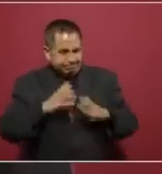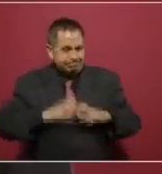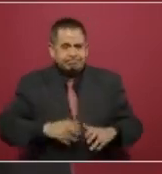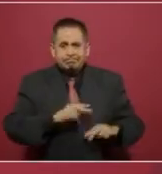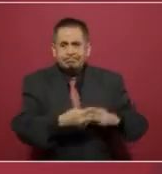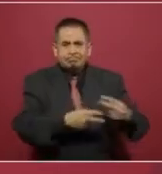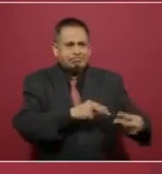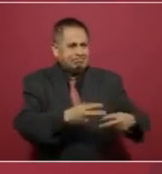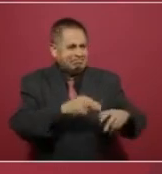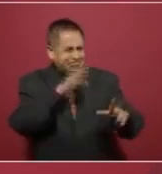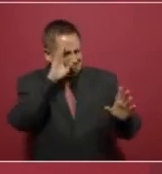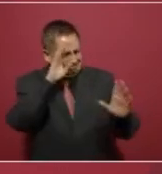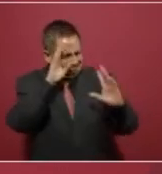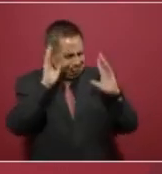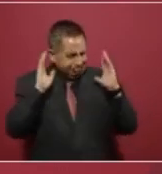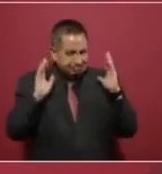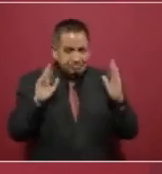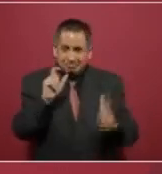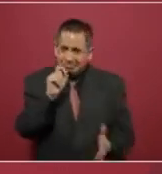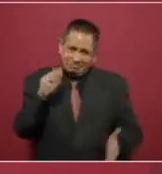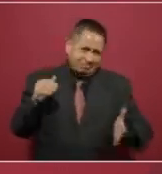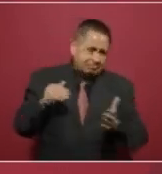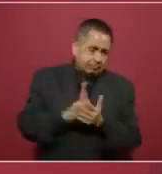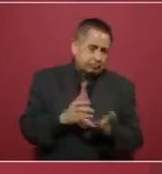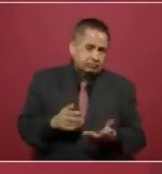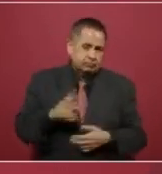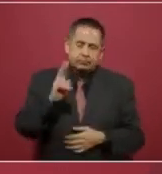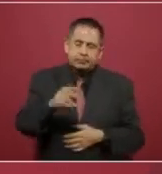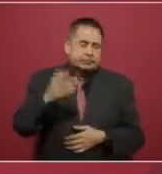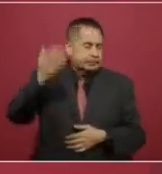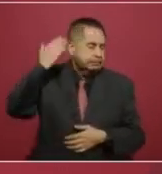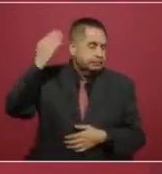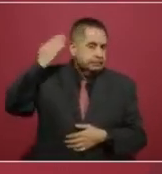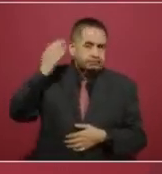Fue una guerra absurda,